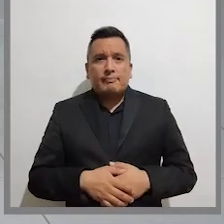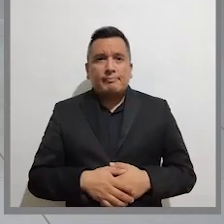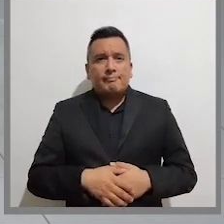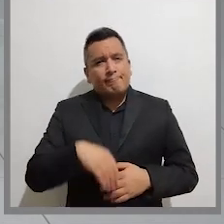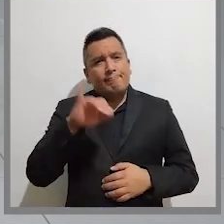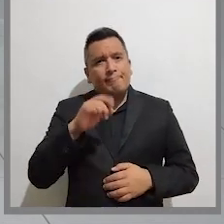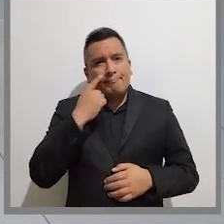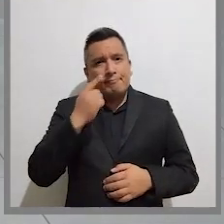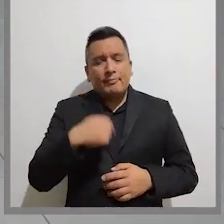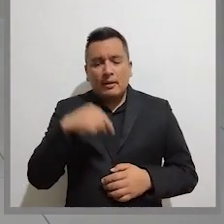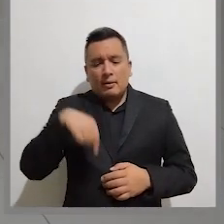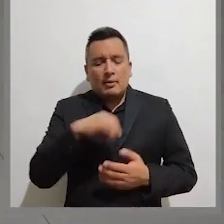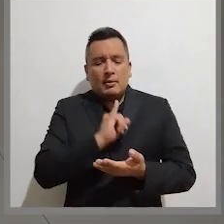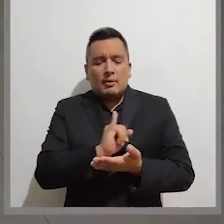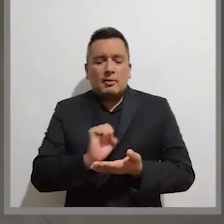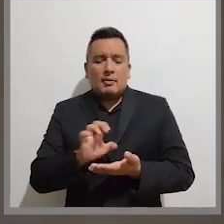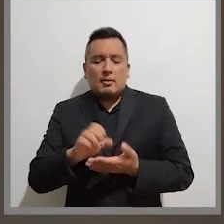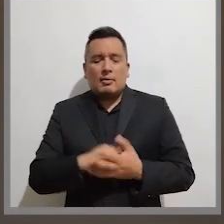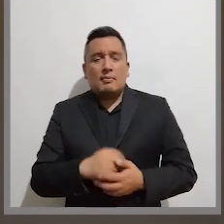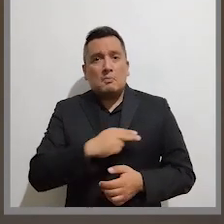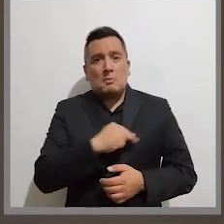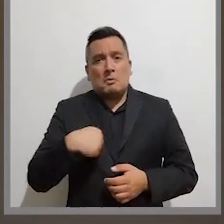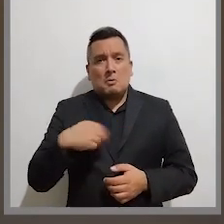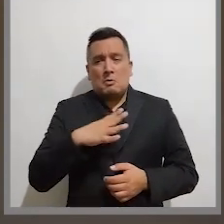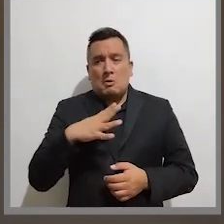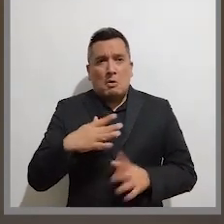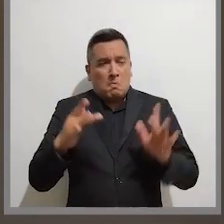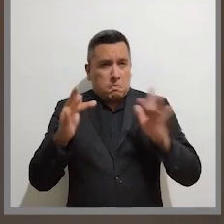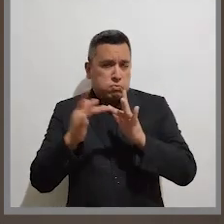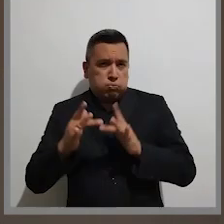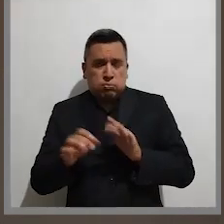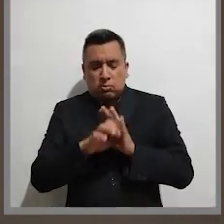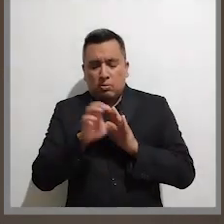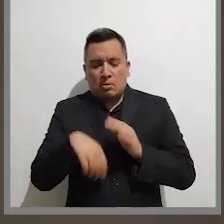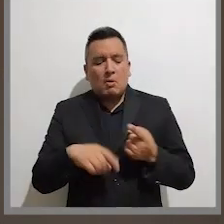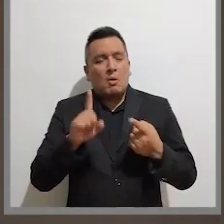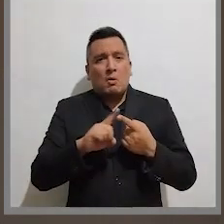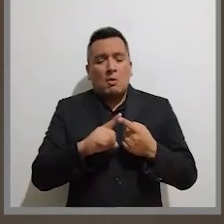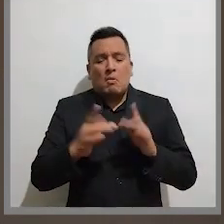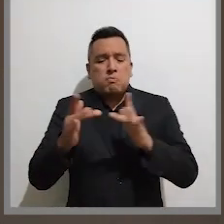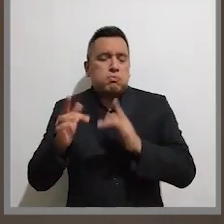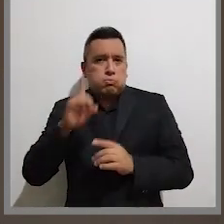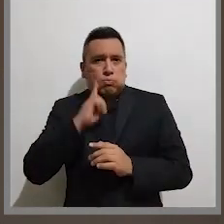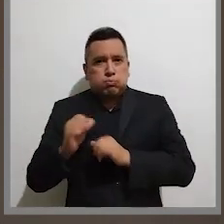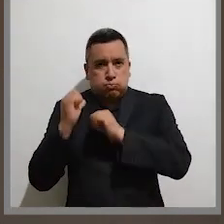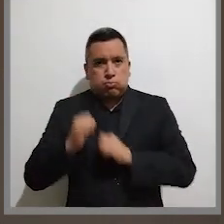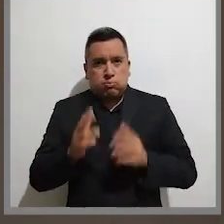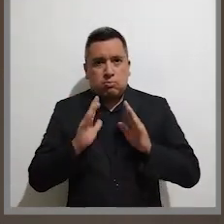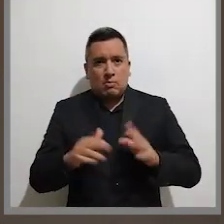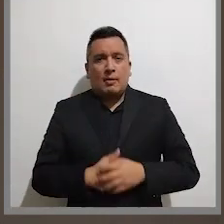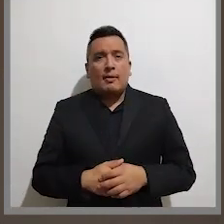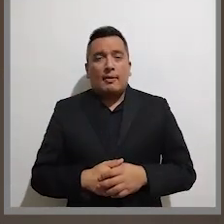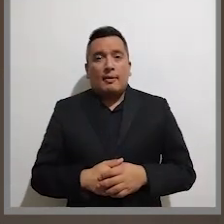Claro, aquí en el Instituto Electoral tenemos redes. Ahorita está activa la red de mujeres electas. Cuando